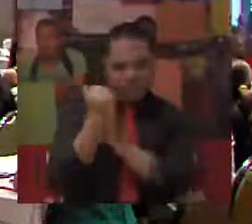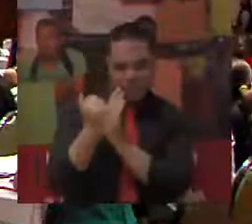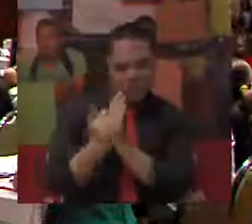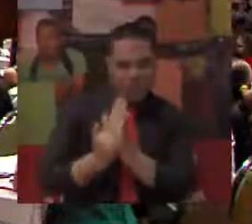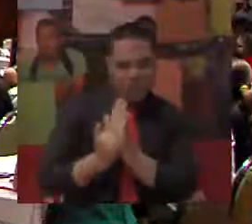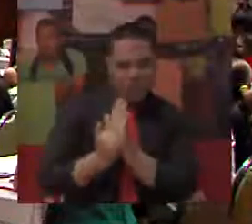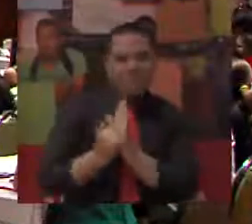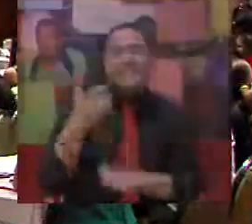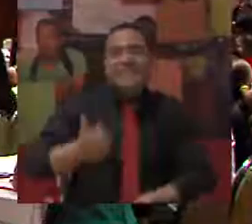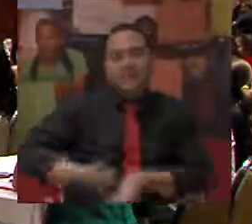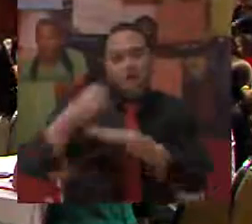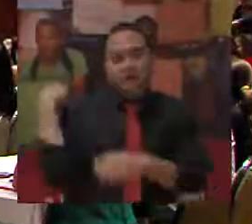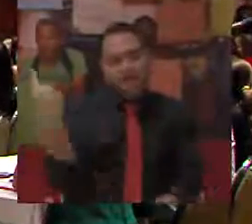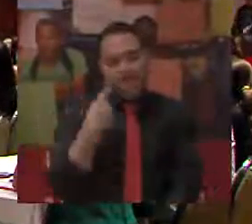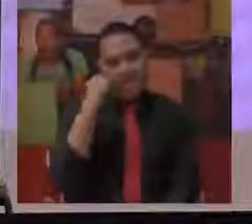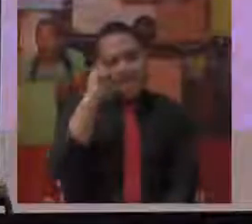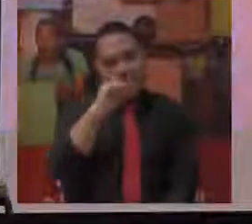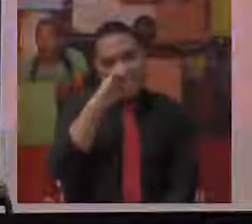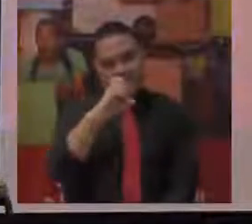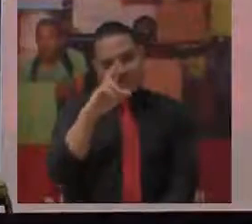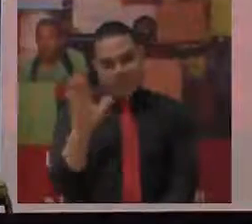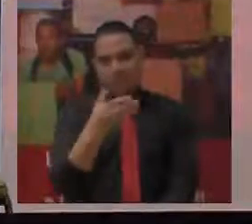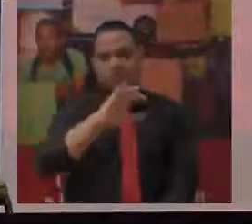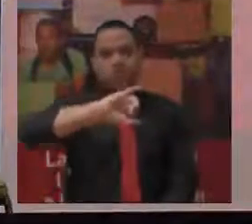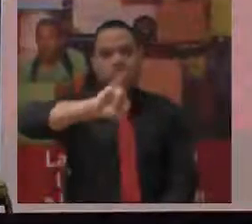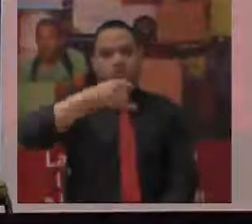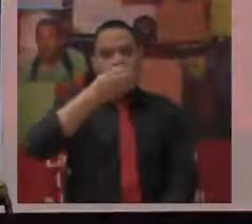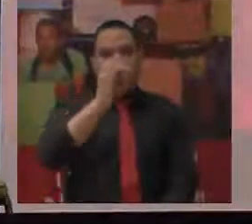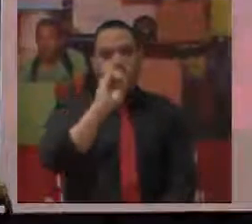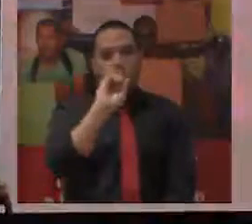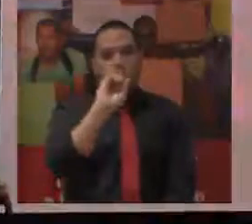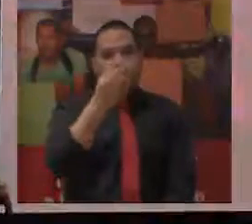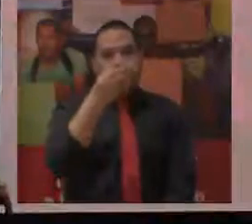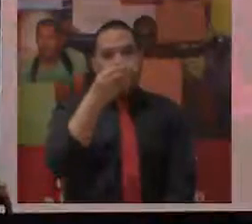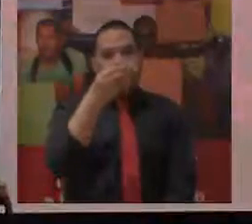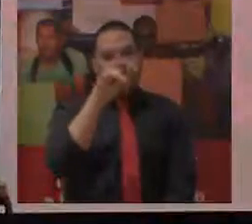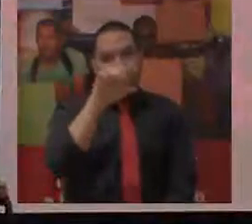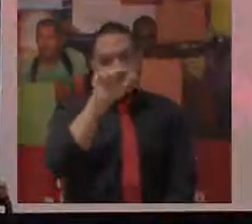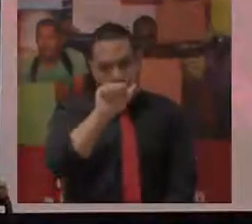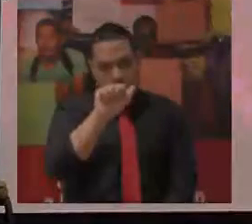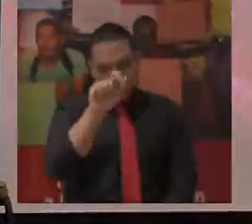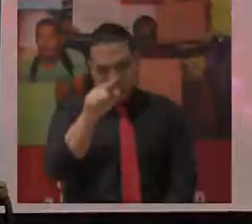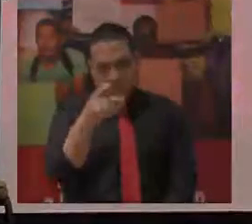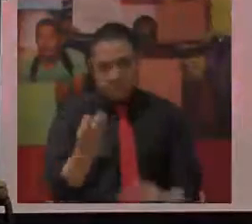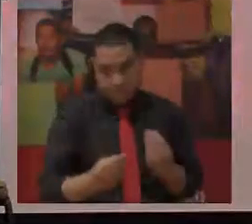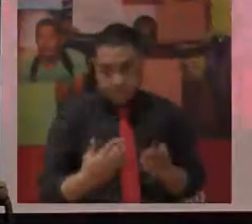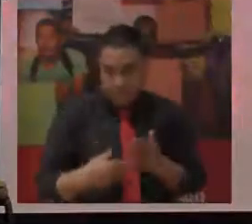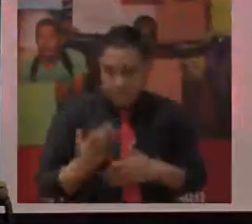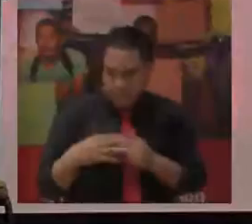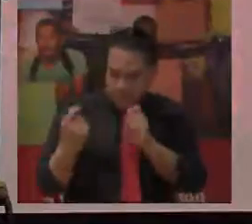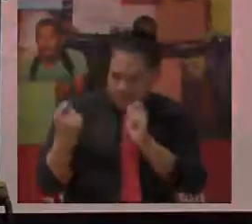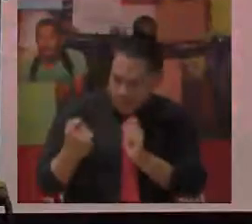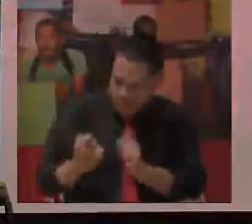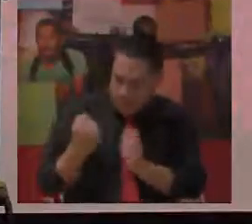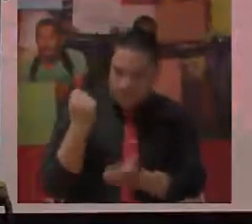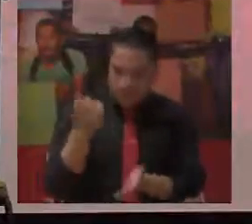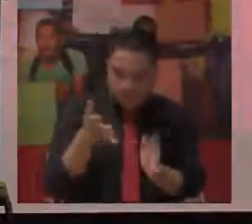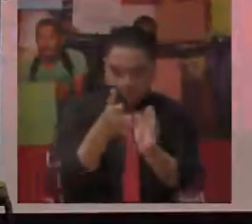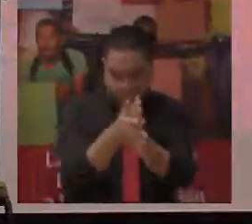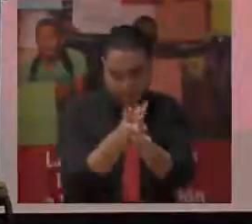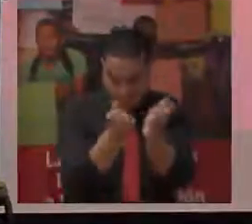el director general de la ACR, Joshua Mitrotti, va a intervenir para empezar, para dar apertura a esta rendición de cuentas de la ACR.